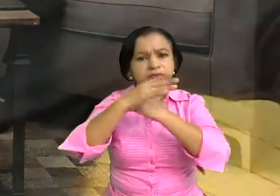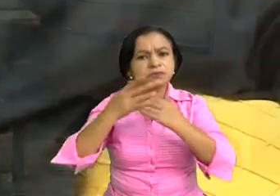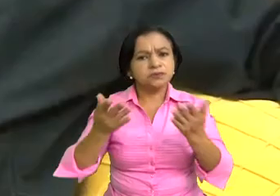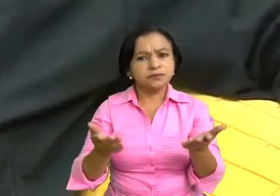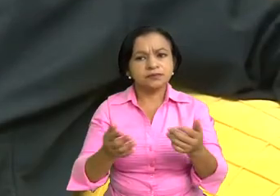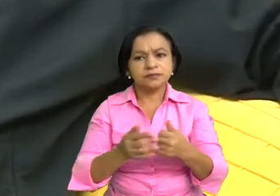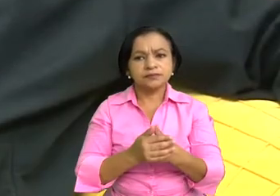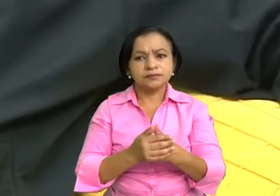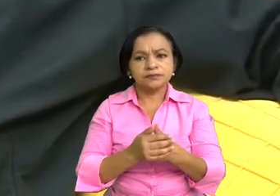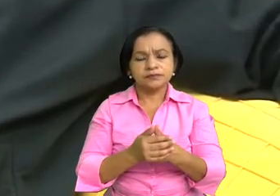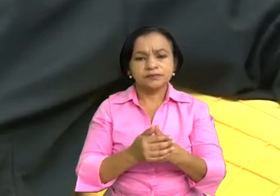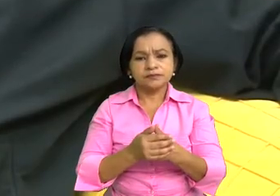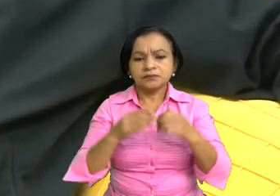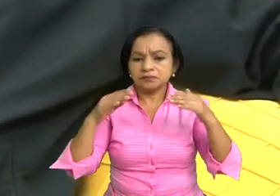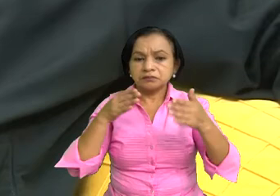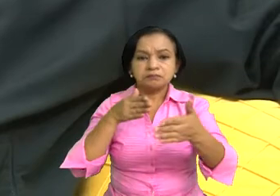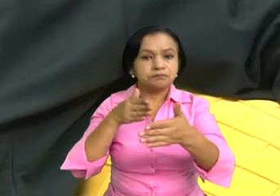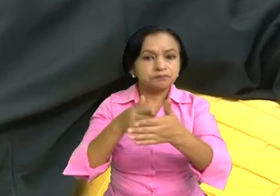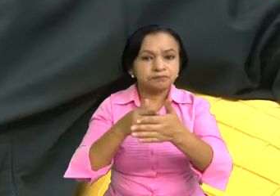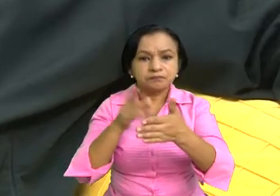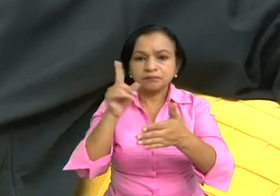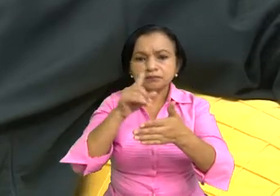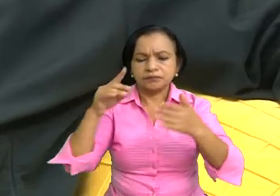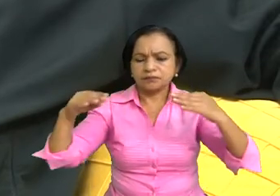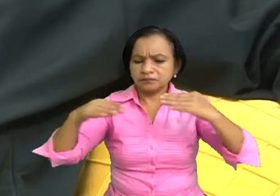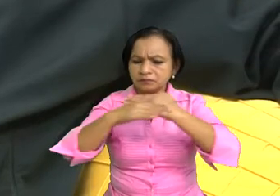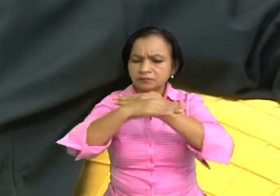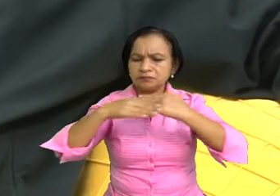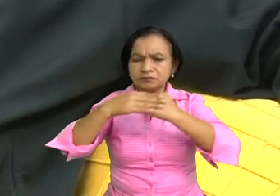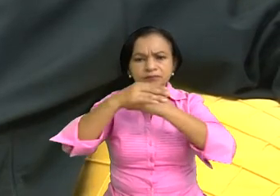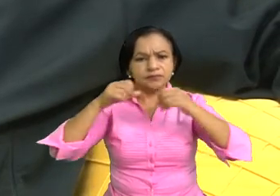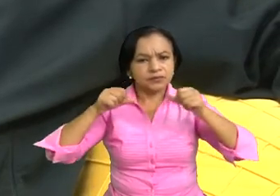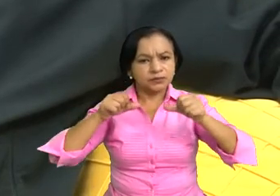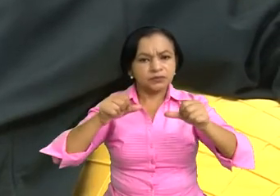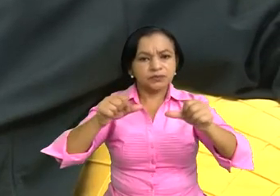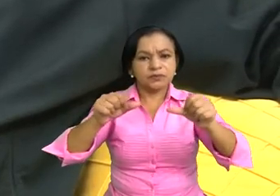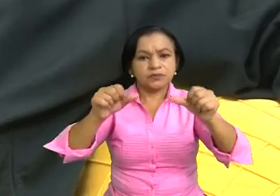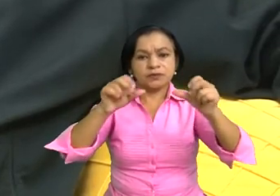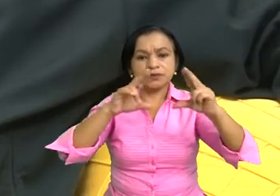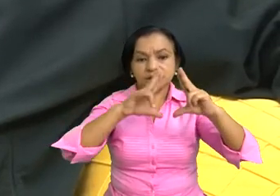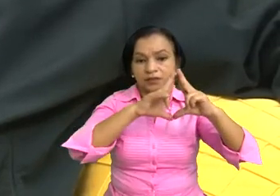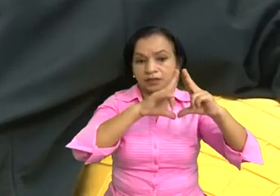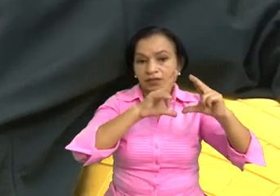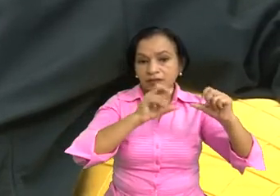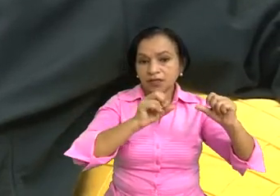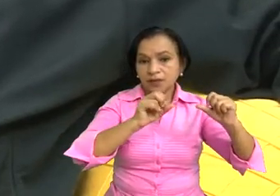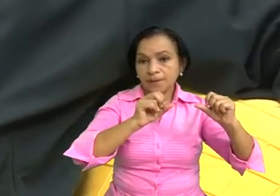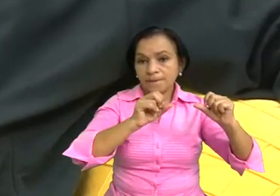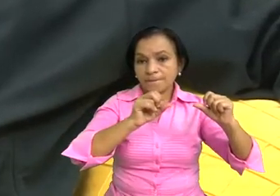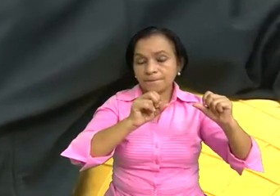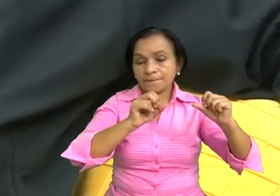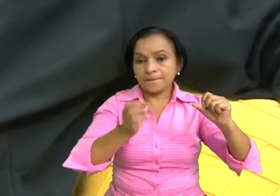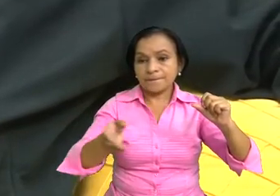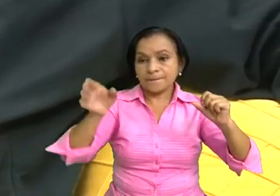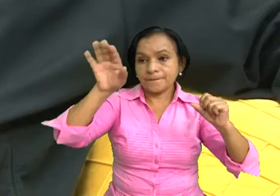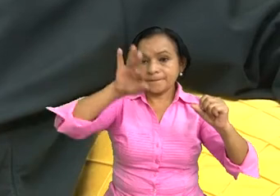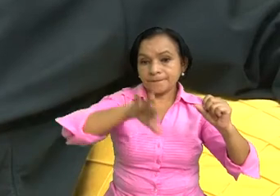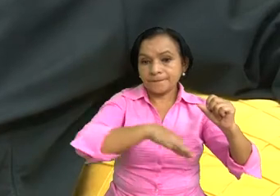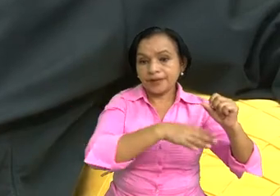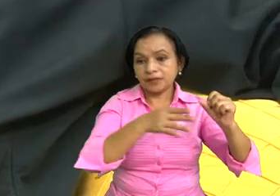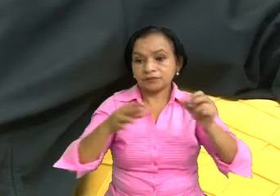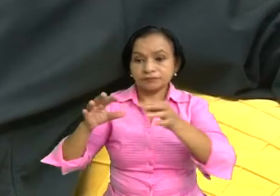e ininterrumpido, seguro, a través de Nicaragua, entre un océano y el